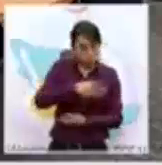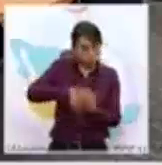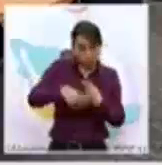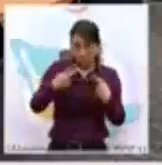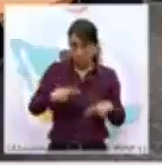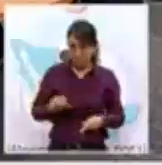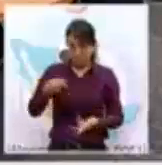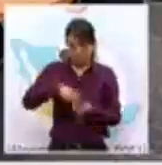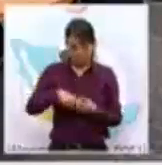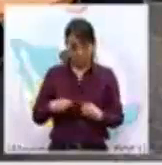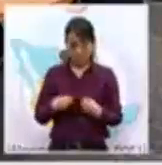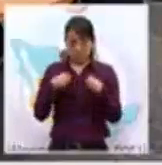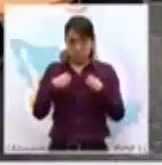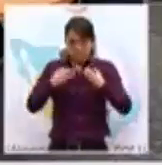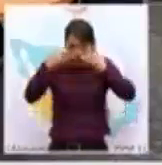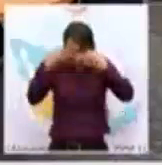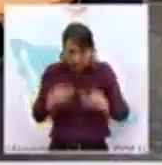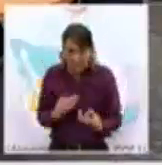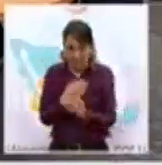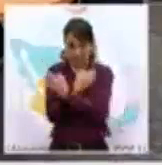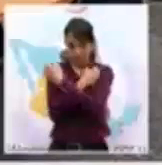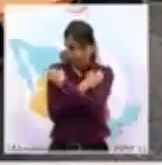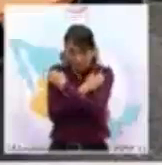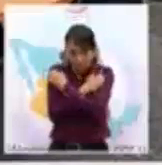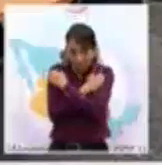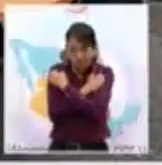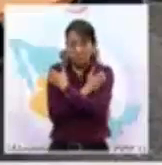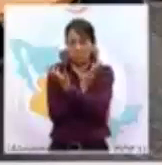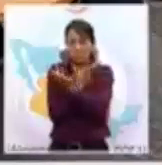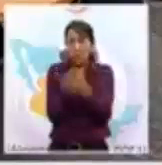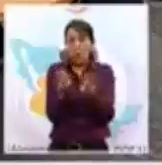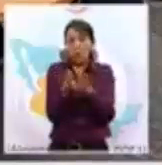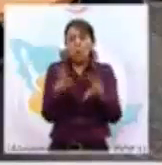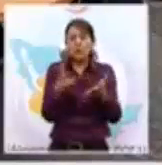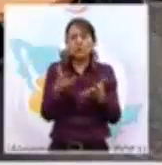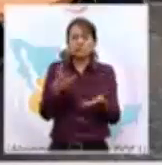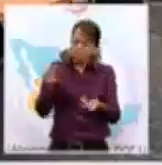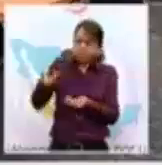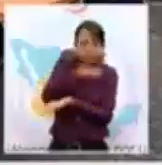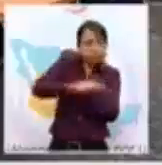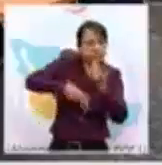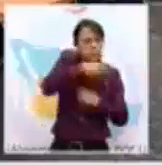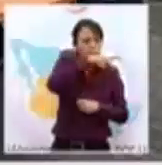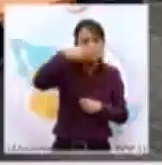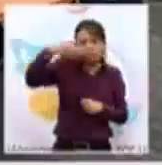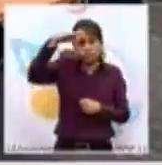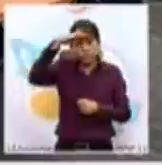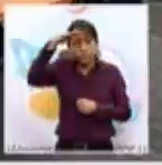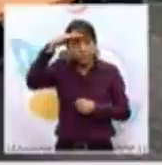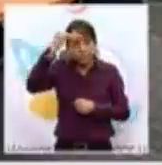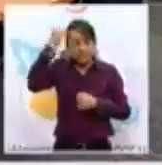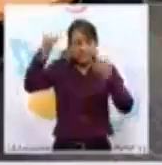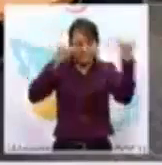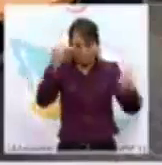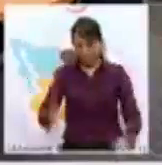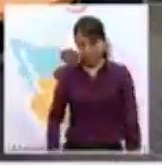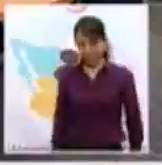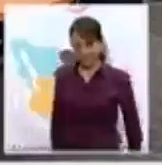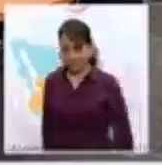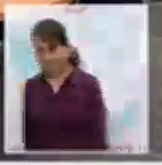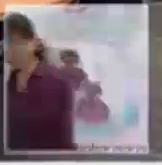más educadas? No sé si por aquí me compartirían sus reflexiones. Gracias, senadora Blanca